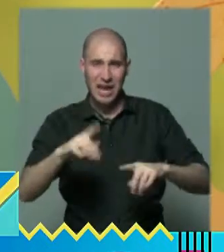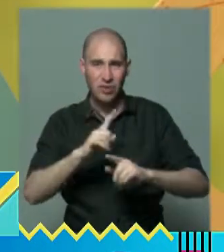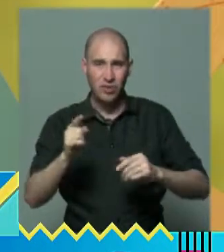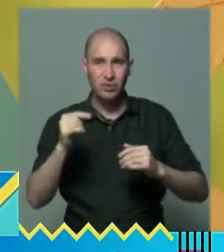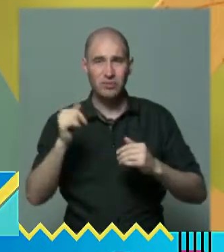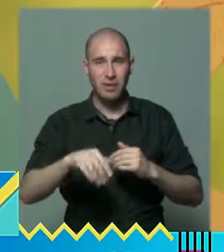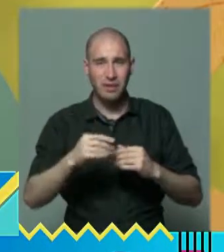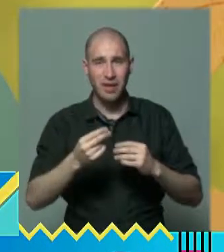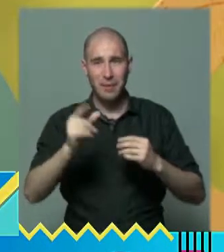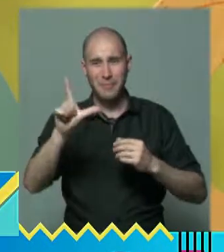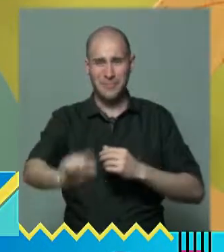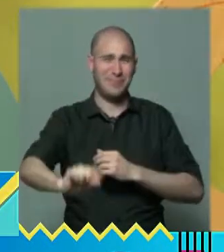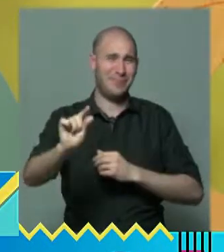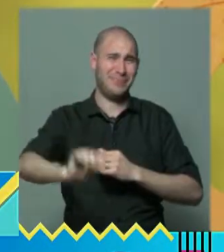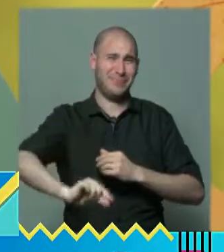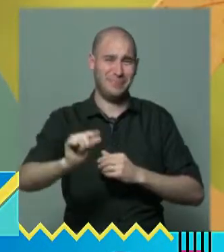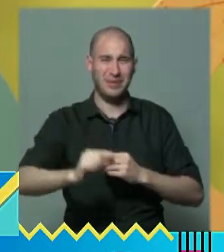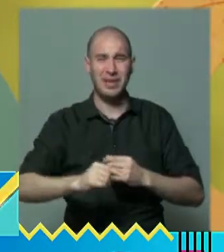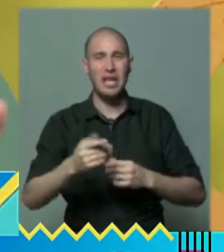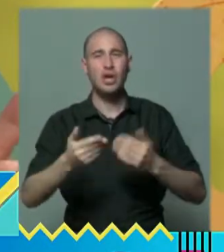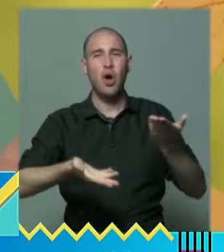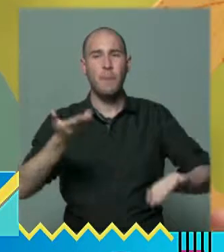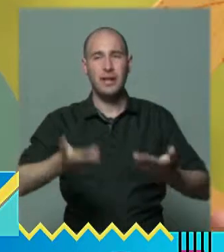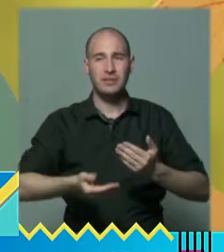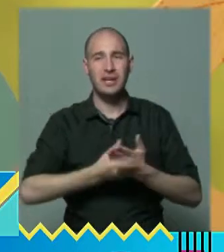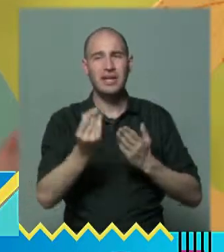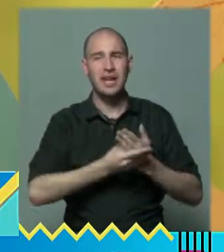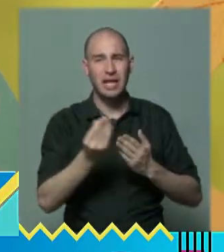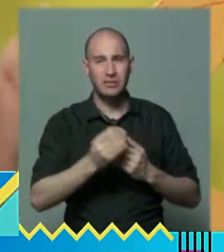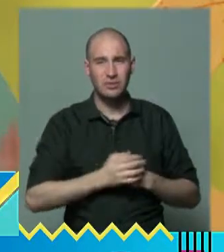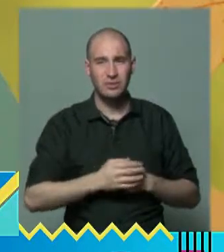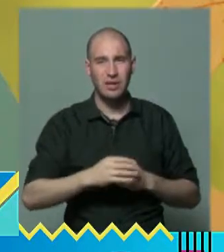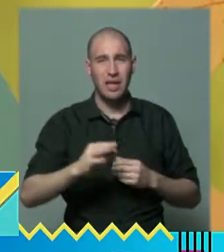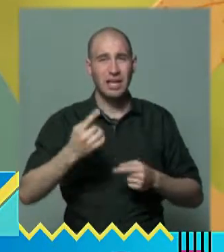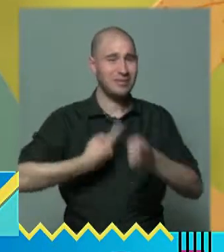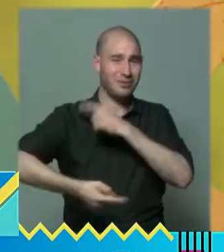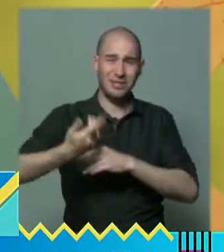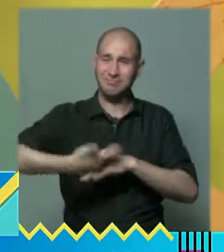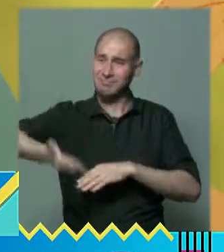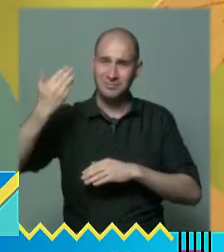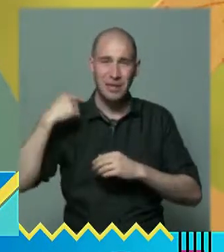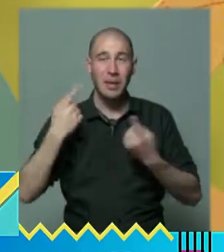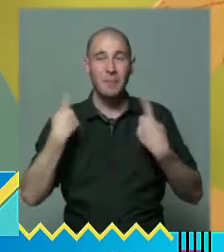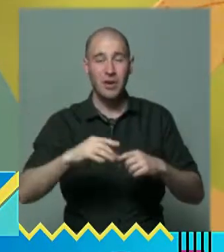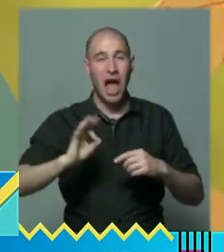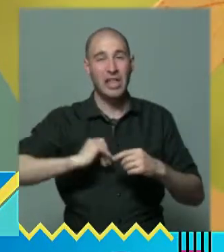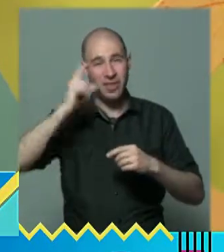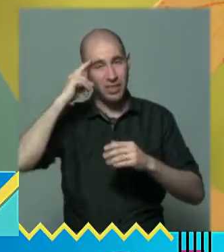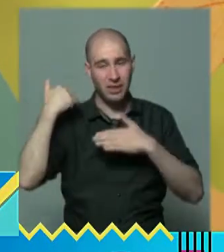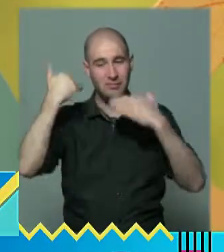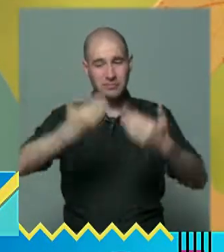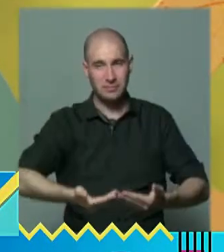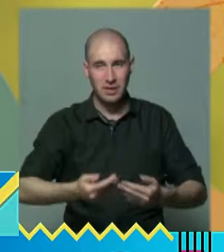sigue estando baratísima frente a lo que costó la energía durante toda nuestra historia. Lo que pasa es que en los últimos 10 años,